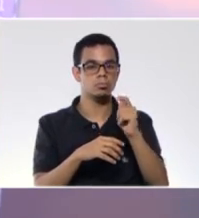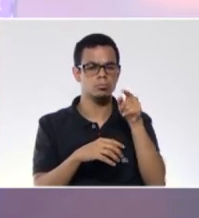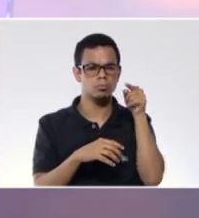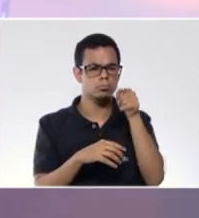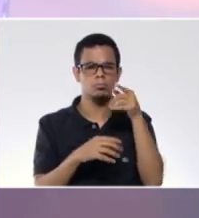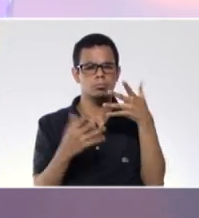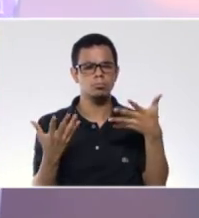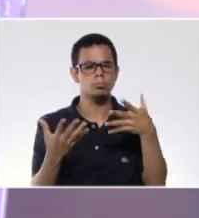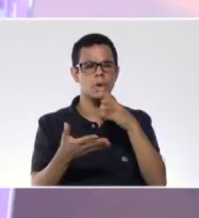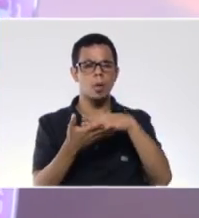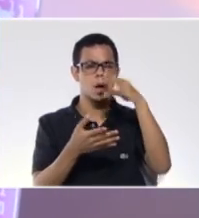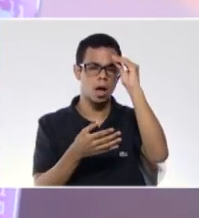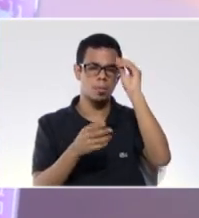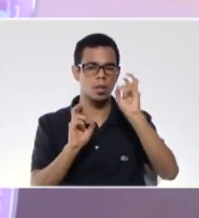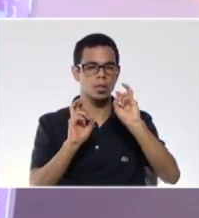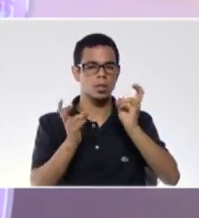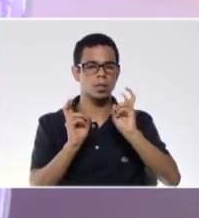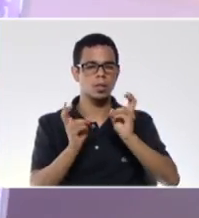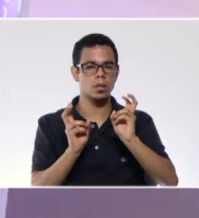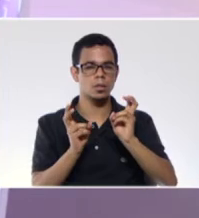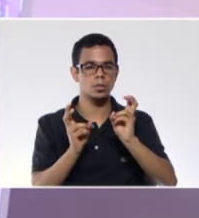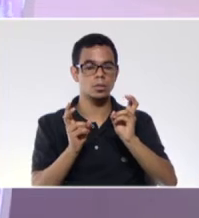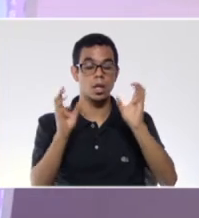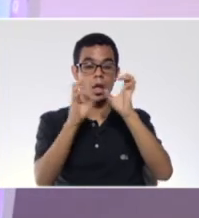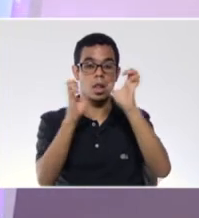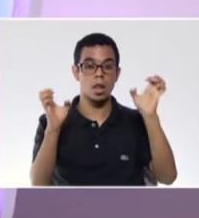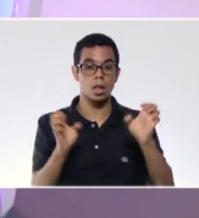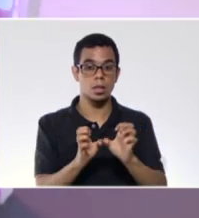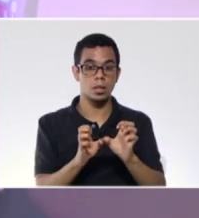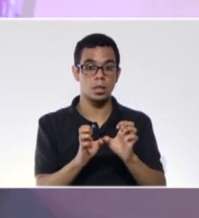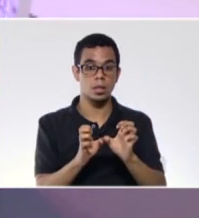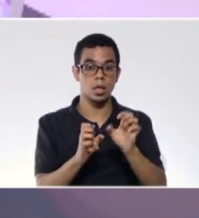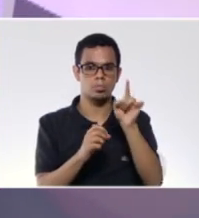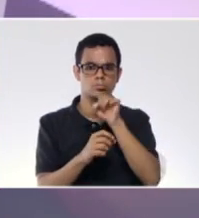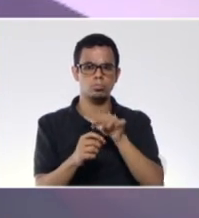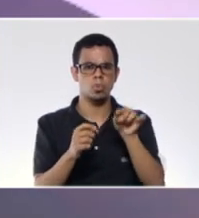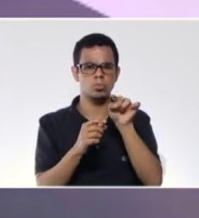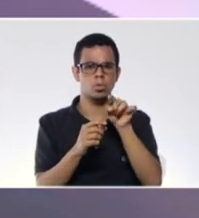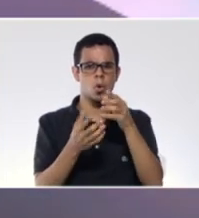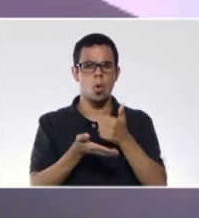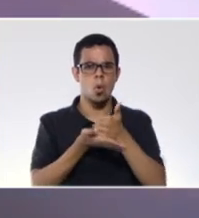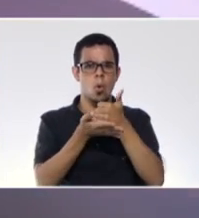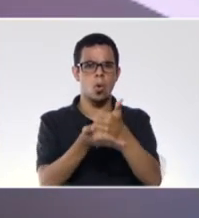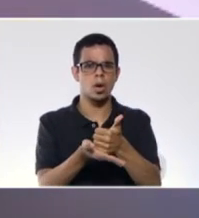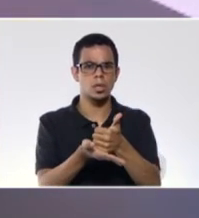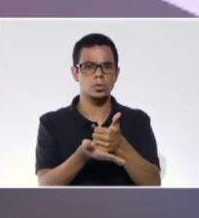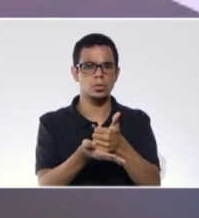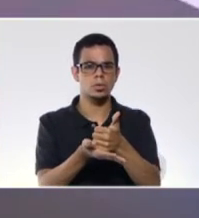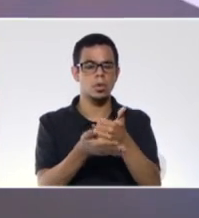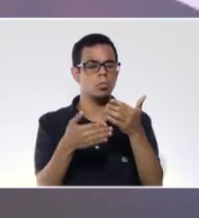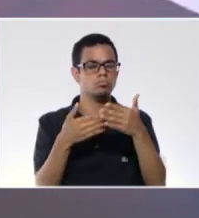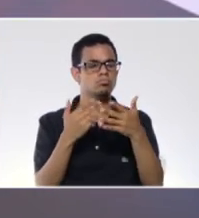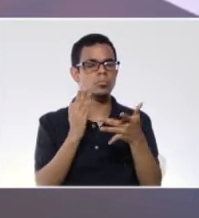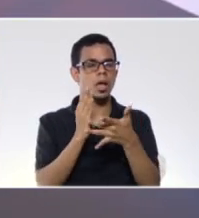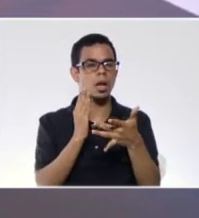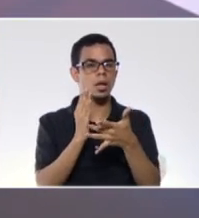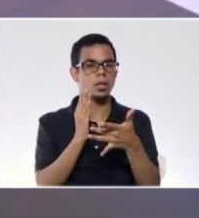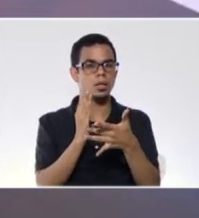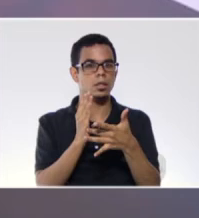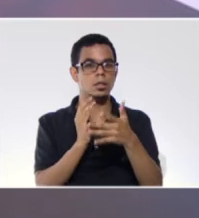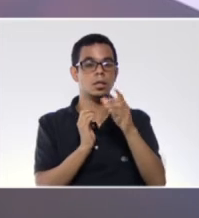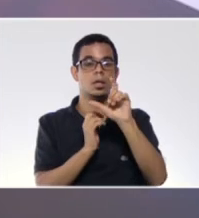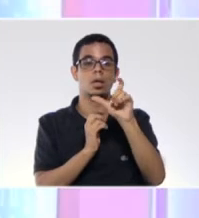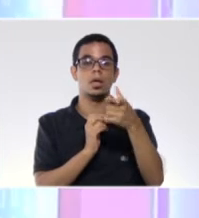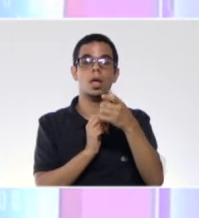estaremos conociendo sobre el tema denominado la ecuación de la circunferencia con la ayuda de la herramienta de código abierto